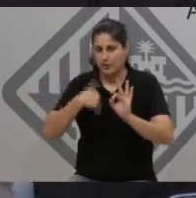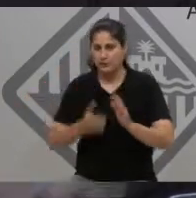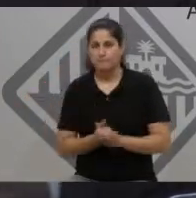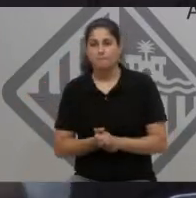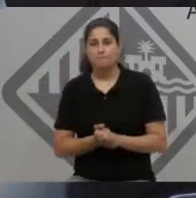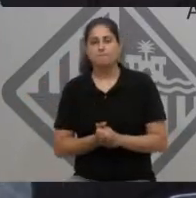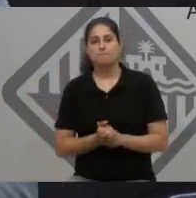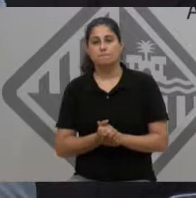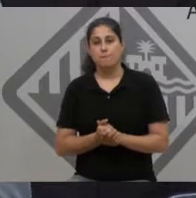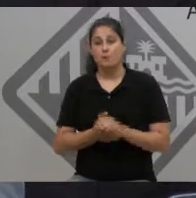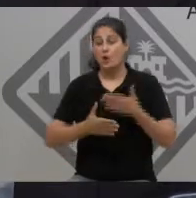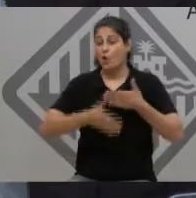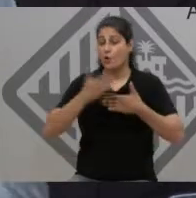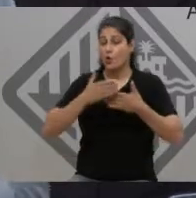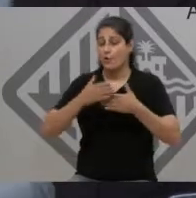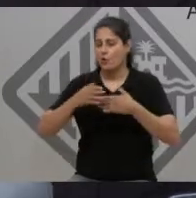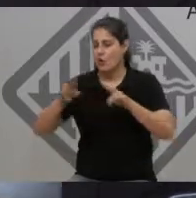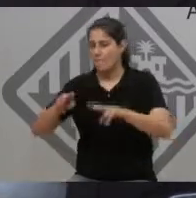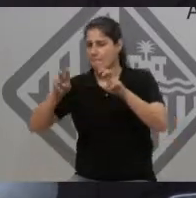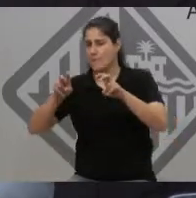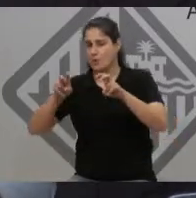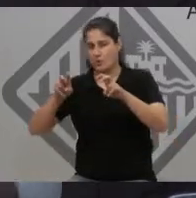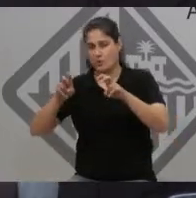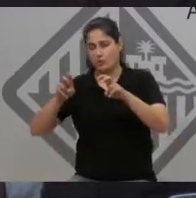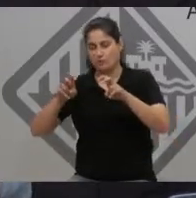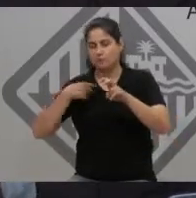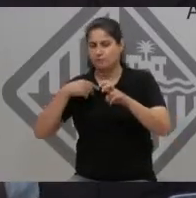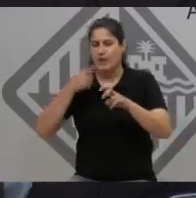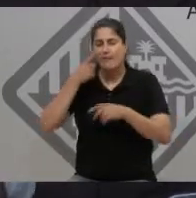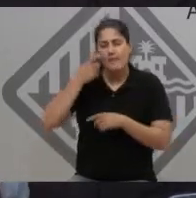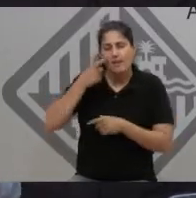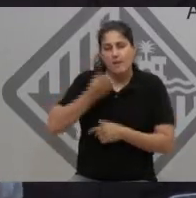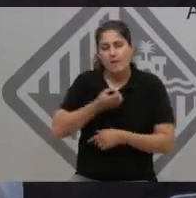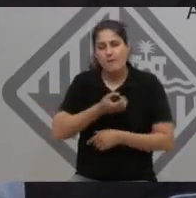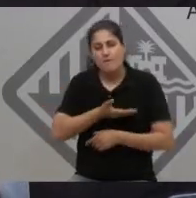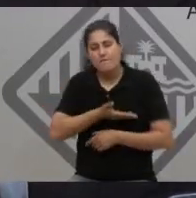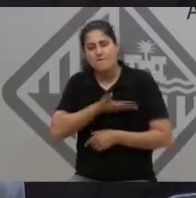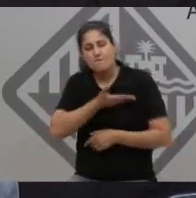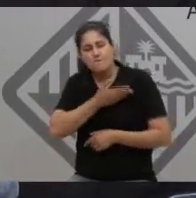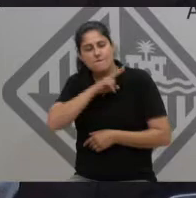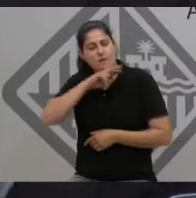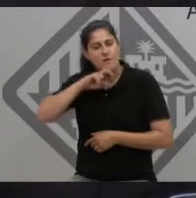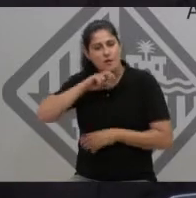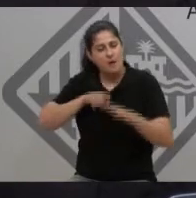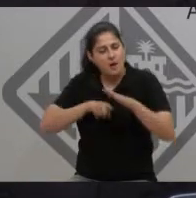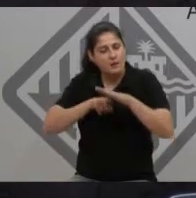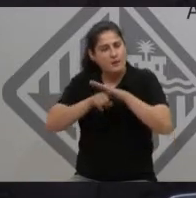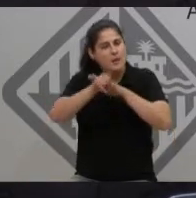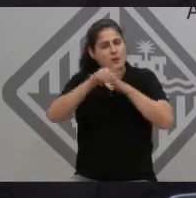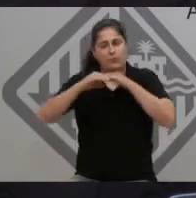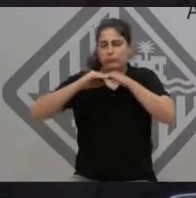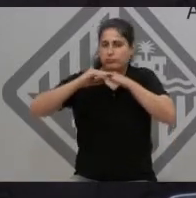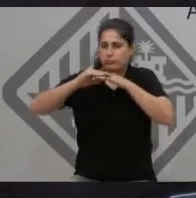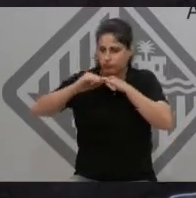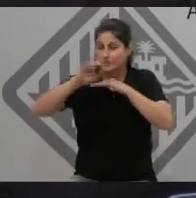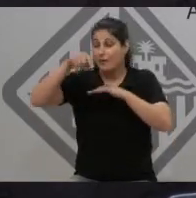A la vez que innovadora y moderna, trabajamos por una ciudad también tradicional, con valores, capaz de tener un desarrollo económico estable y sostenible y capaz de conseguir la